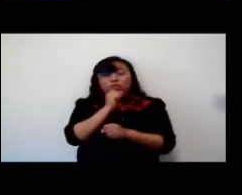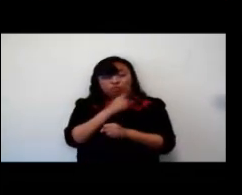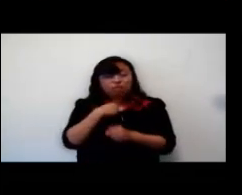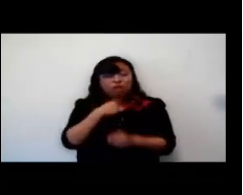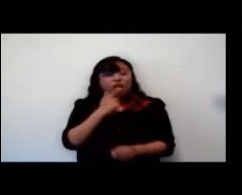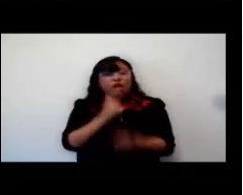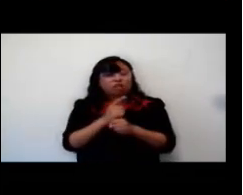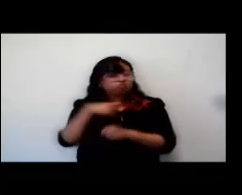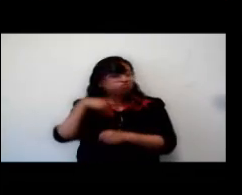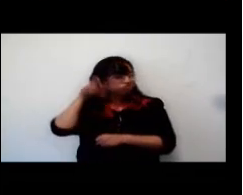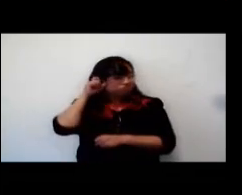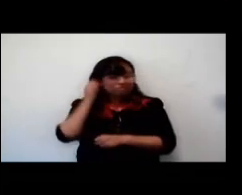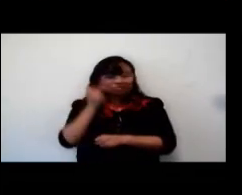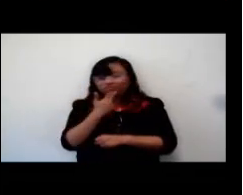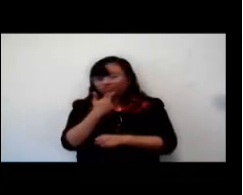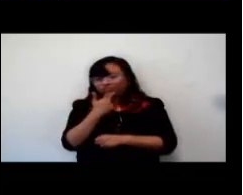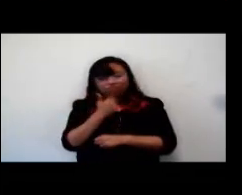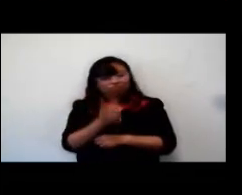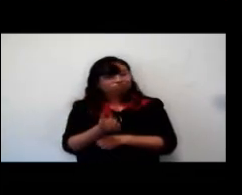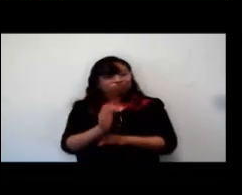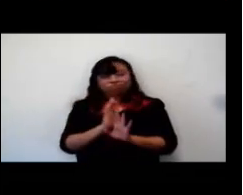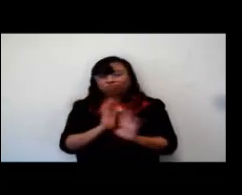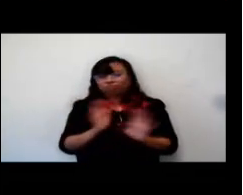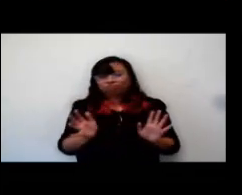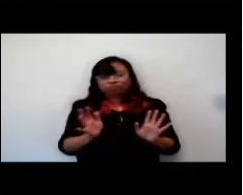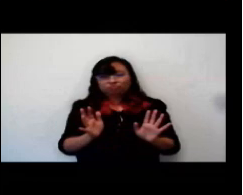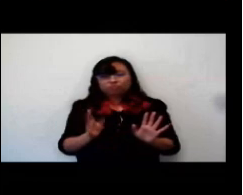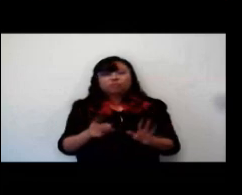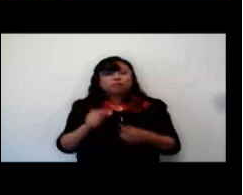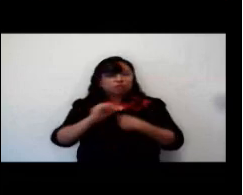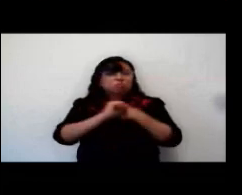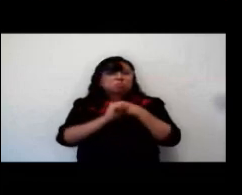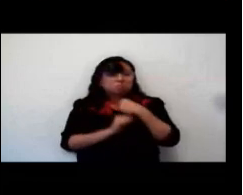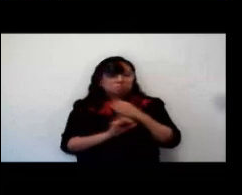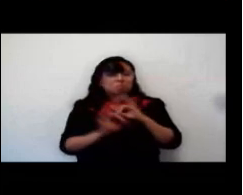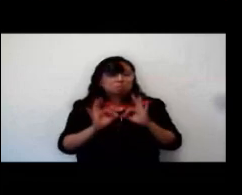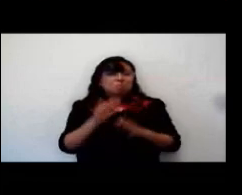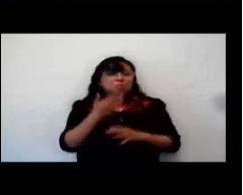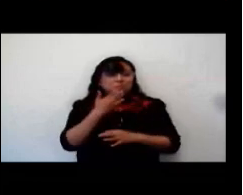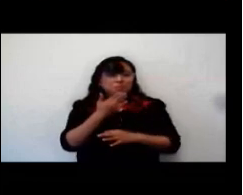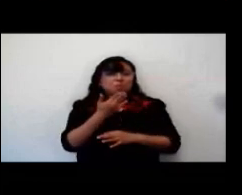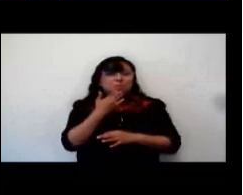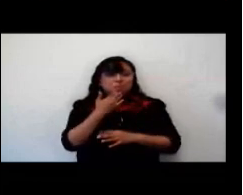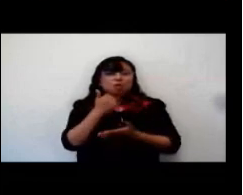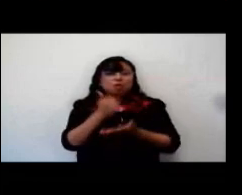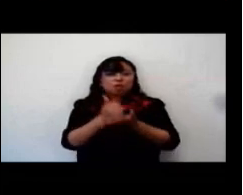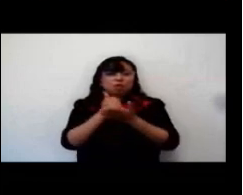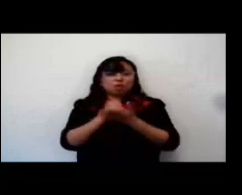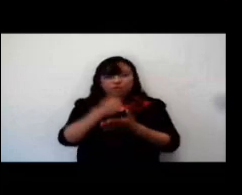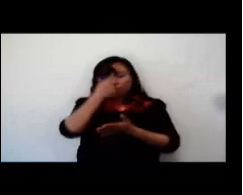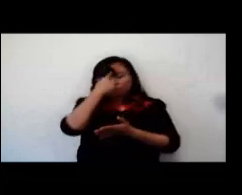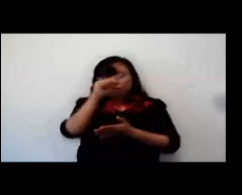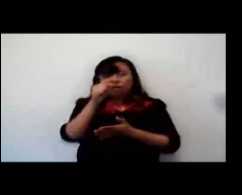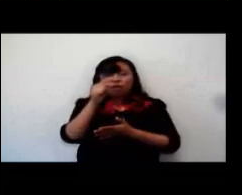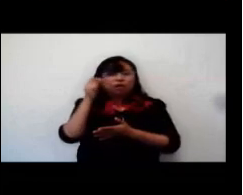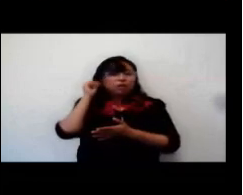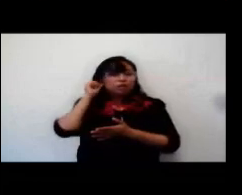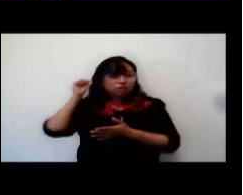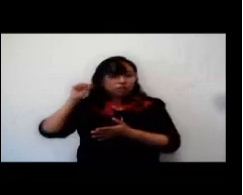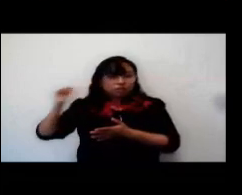auxiliar ya no es suficiente. Es una cirugía segura, nos ayuda a restaurar la audición y hay que ver cada oído de